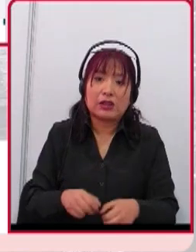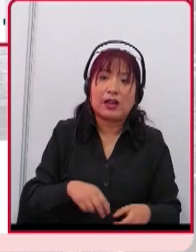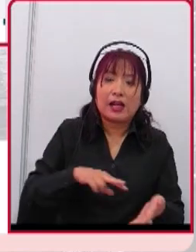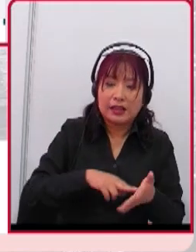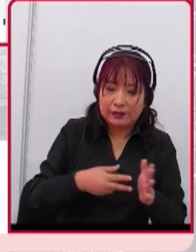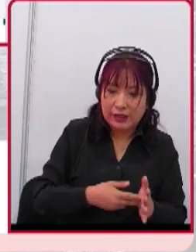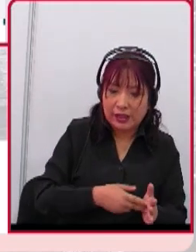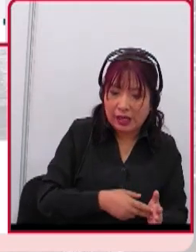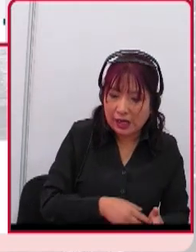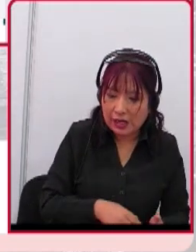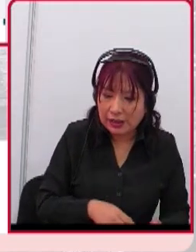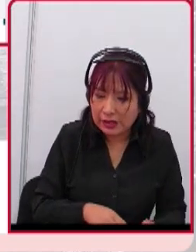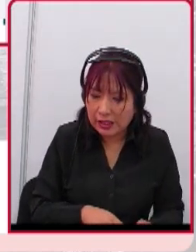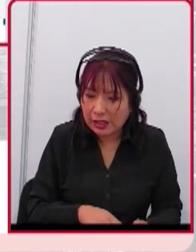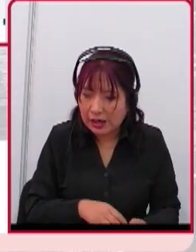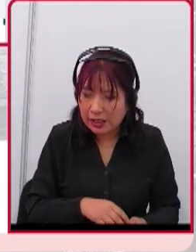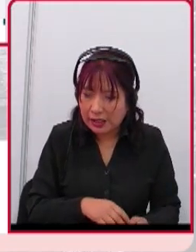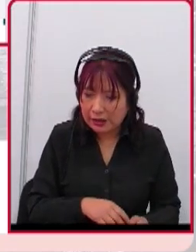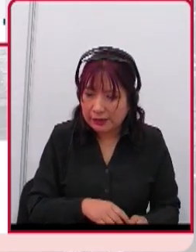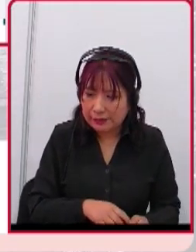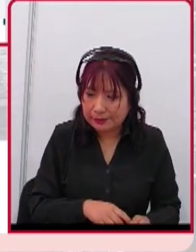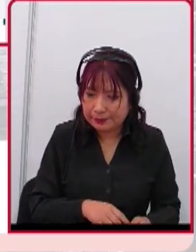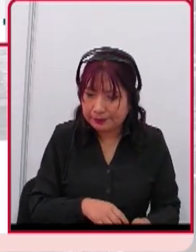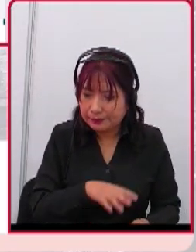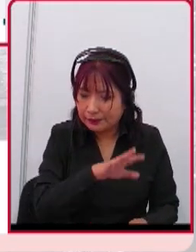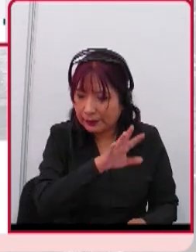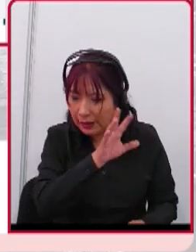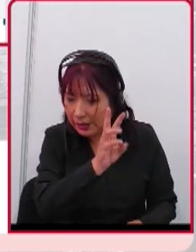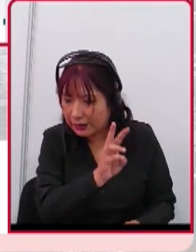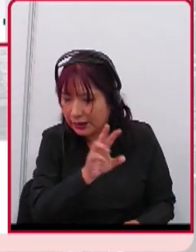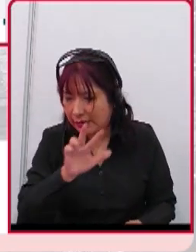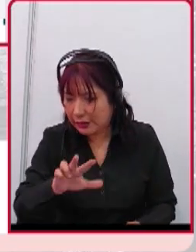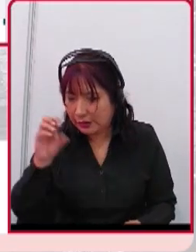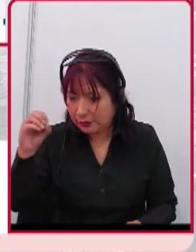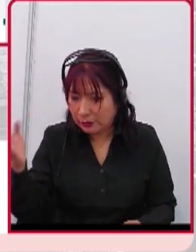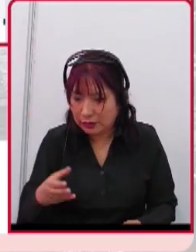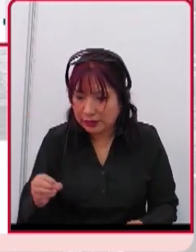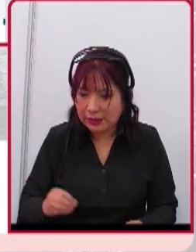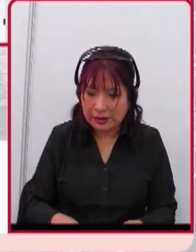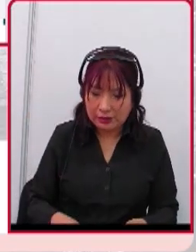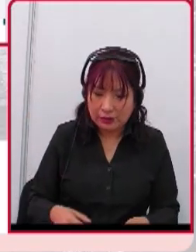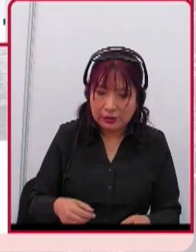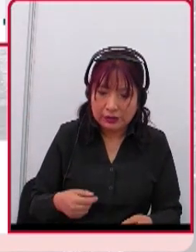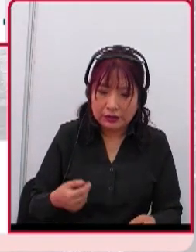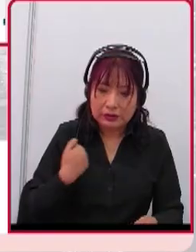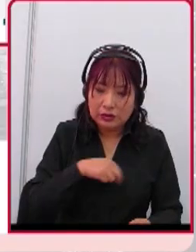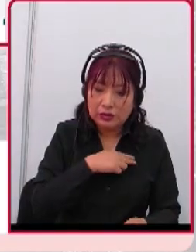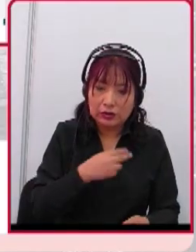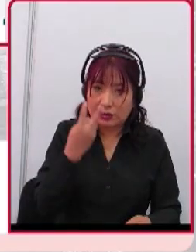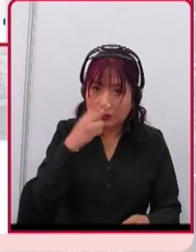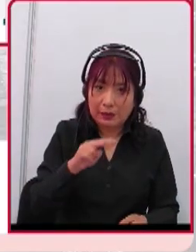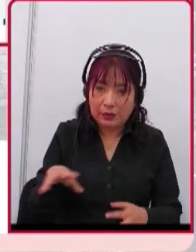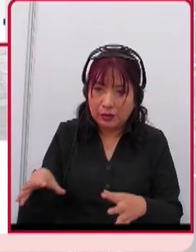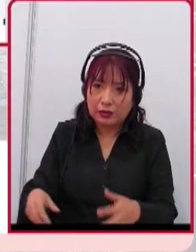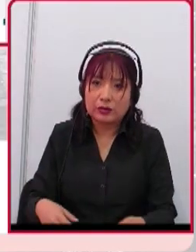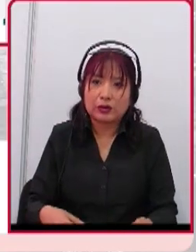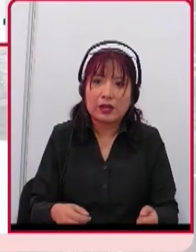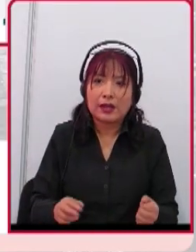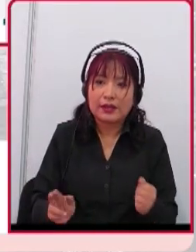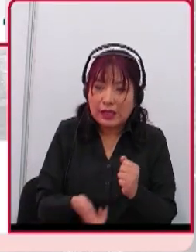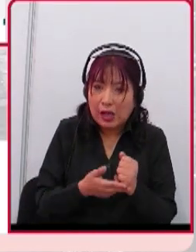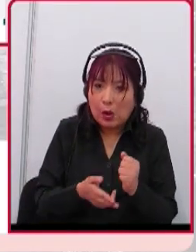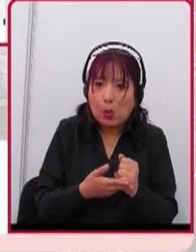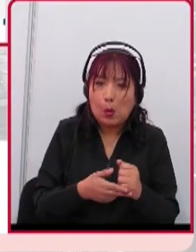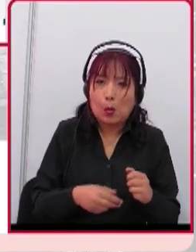de recaudación fiscal en minería, es el 11%. Y impuestos en recaudación fiscal, el 18%.